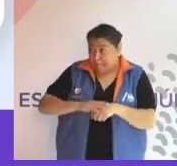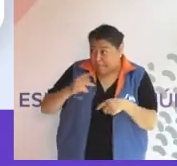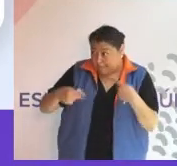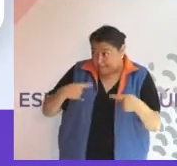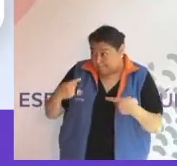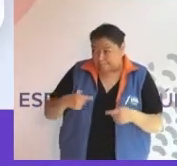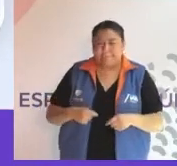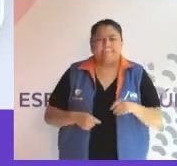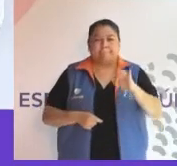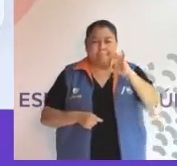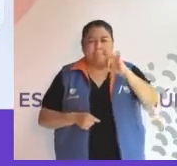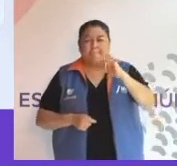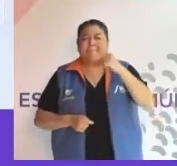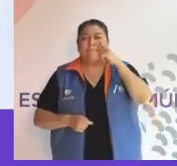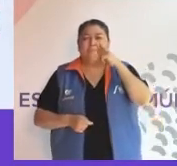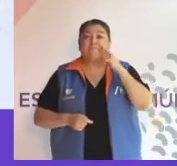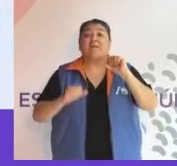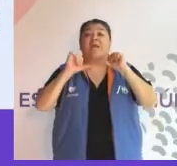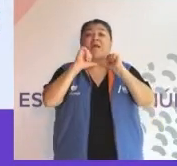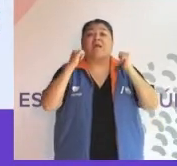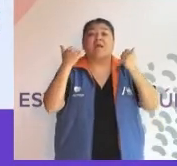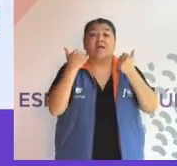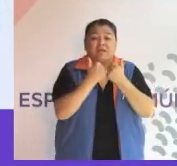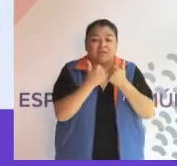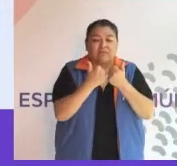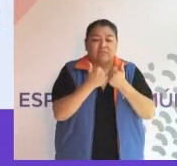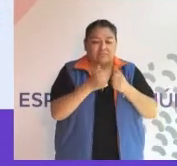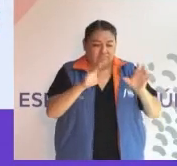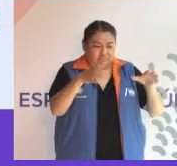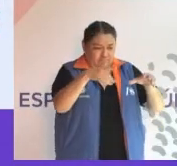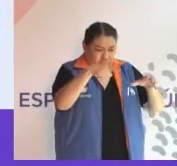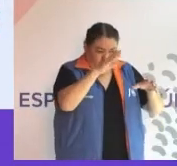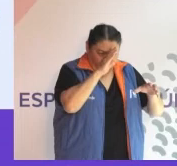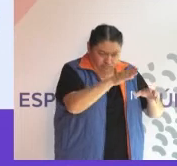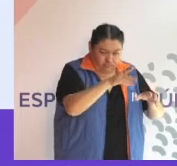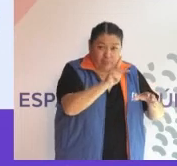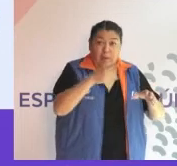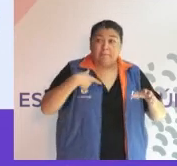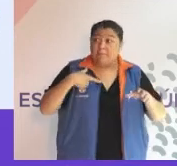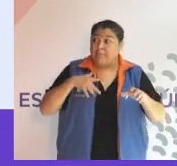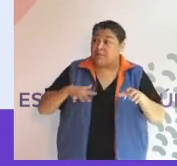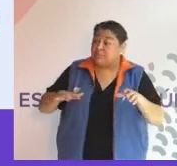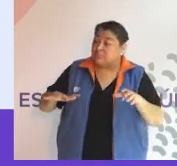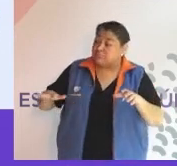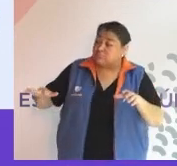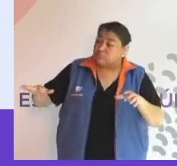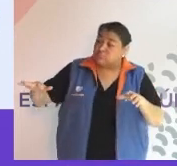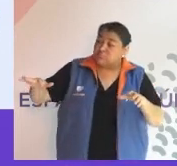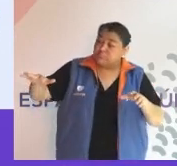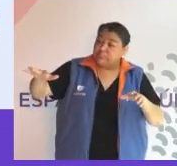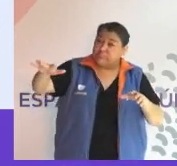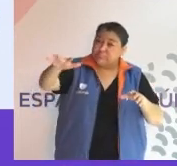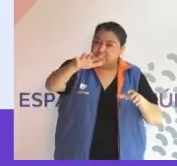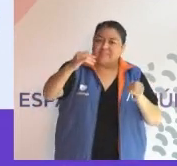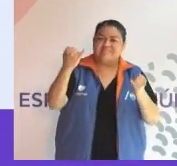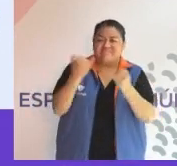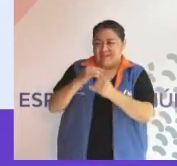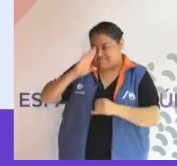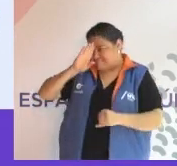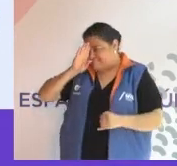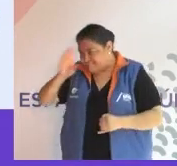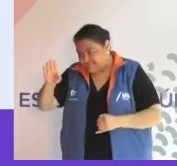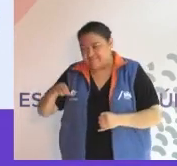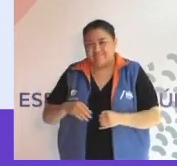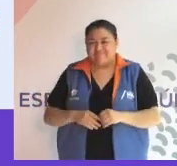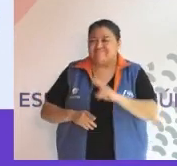nada más decir, la sociedad sí es nuestro cliente, pero no hay la sociedad, ¿no? Entonces, justamente hacer esta conexión